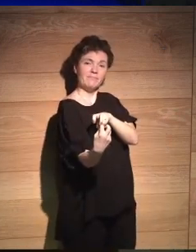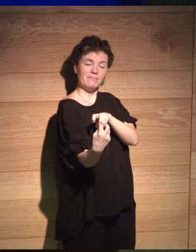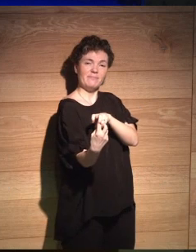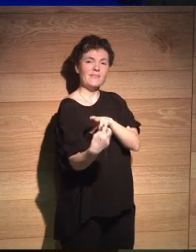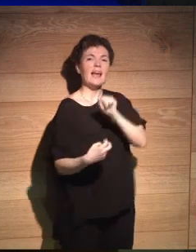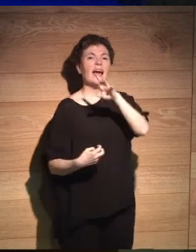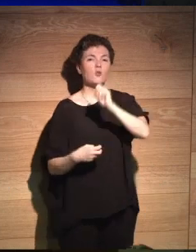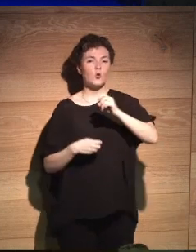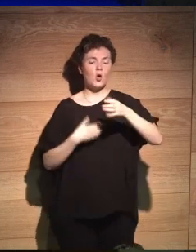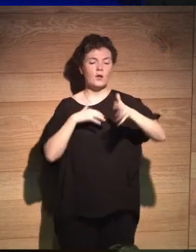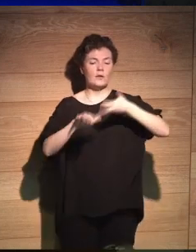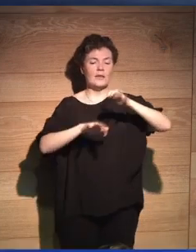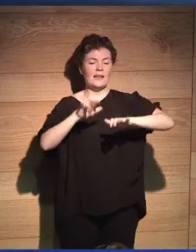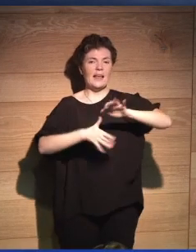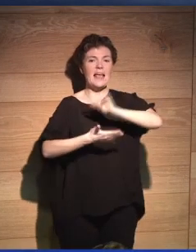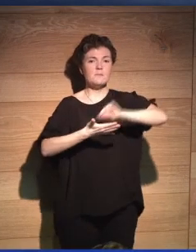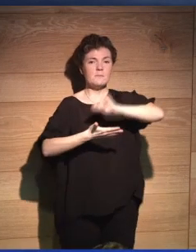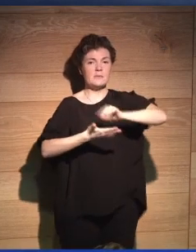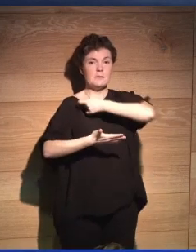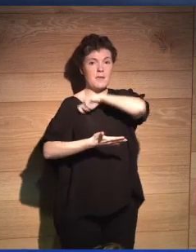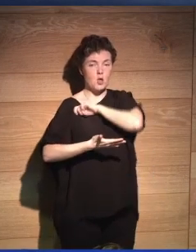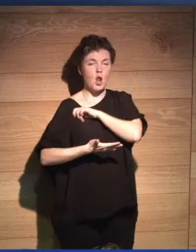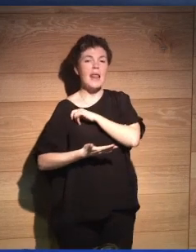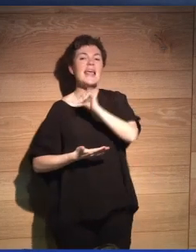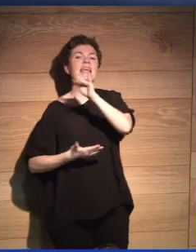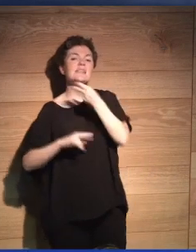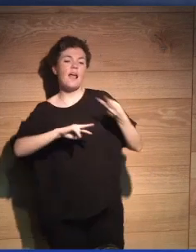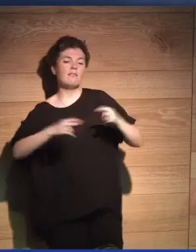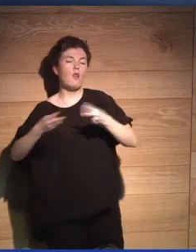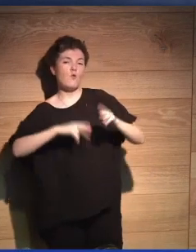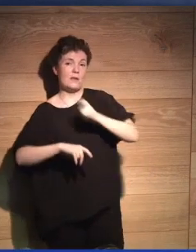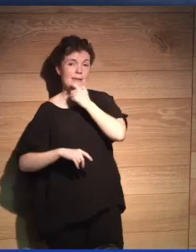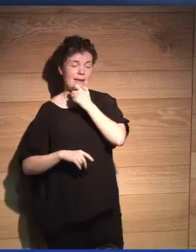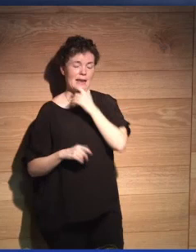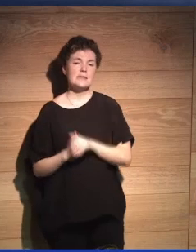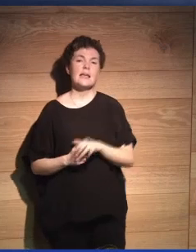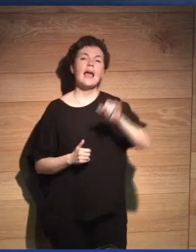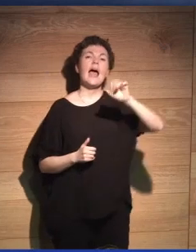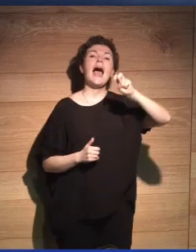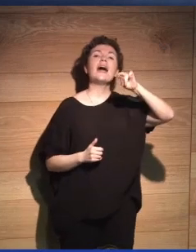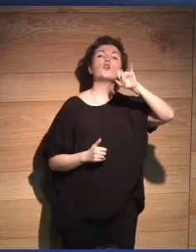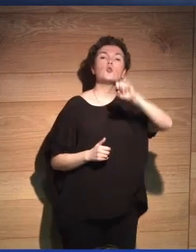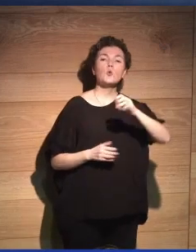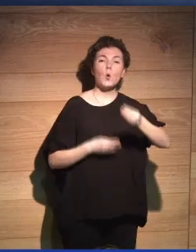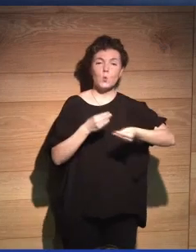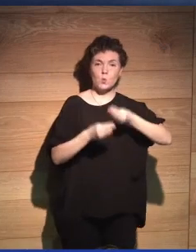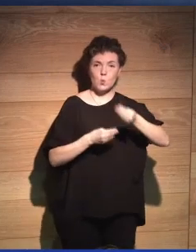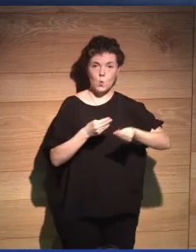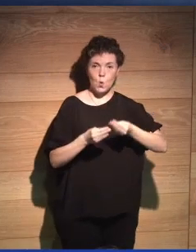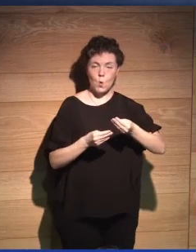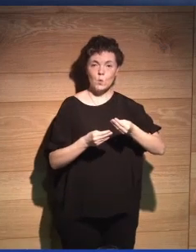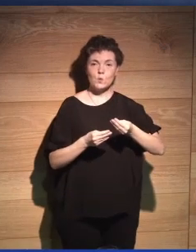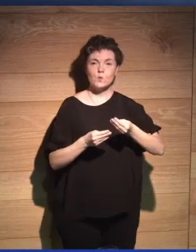Arturo escribiendo en español, Ilsa traduciéndolo al inglés. Arturo usaba una Underwood,